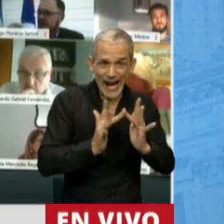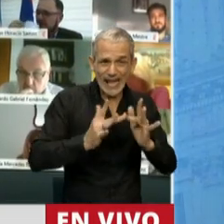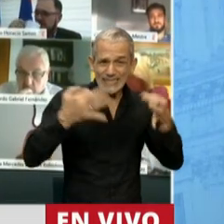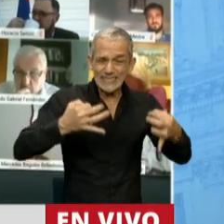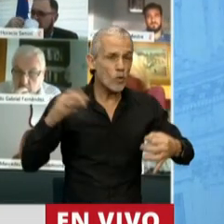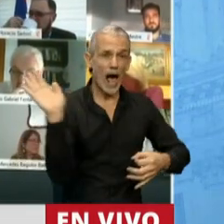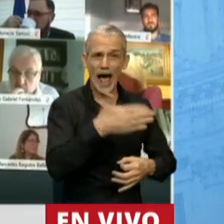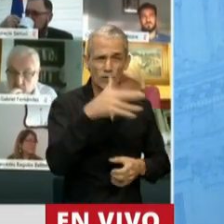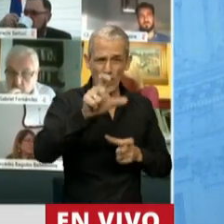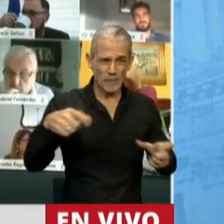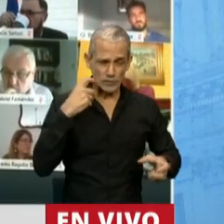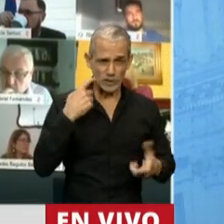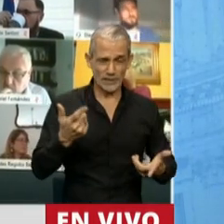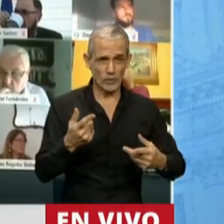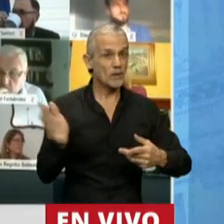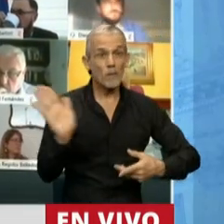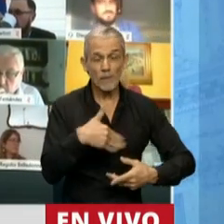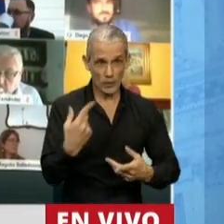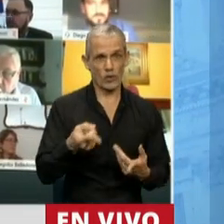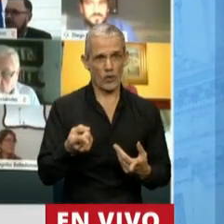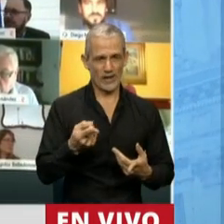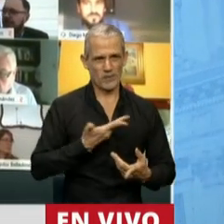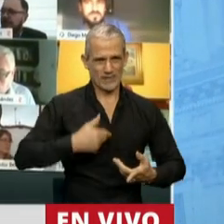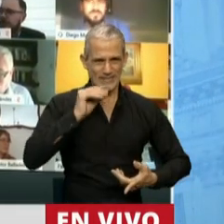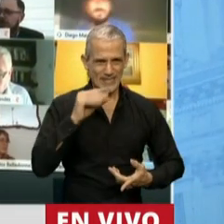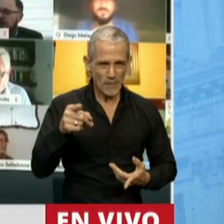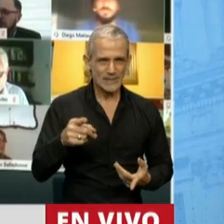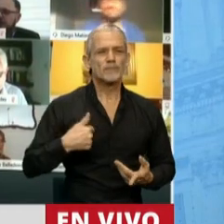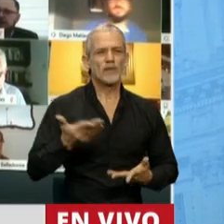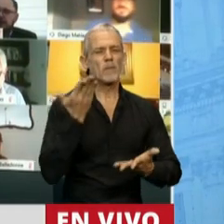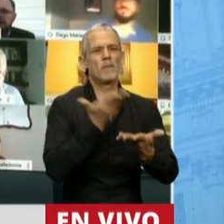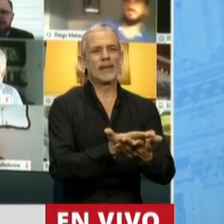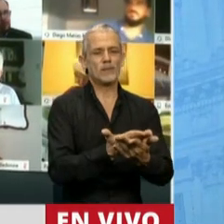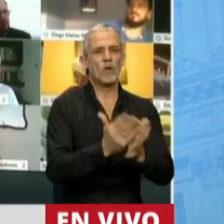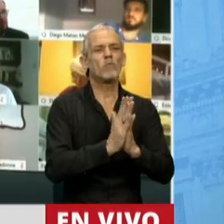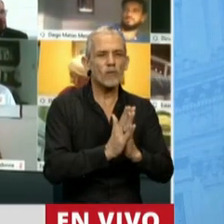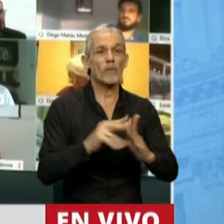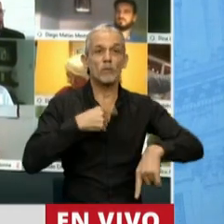a toda la población. Por todo esto, señor presidente, le pedimos